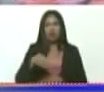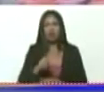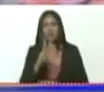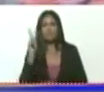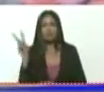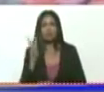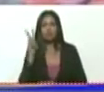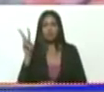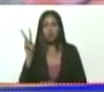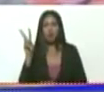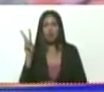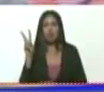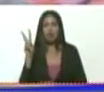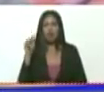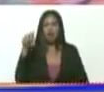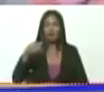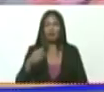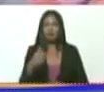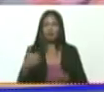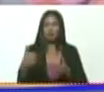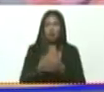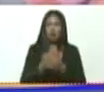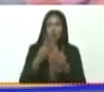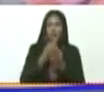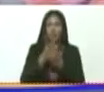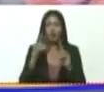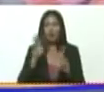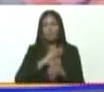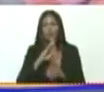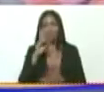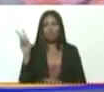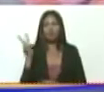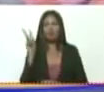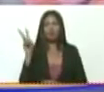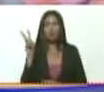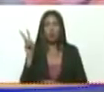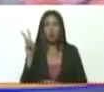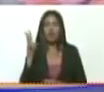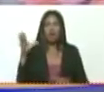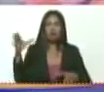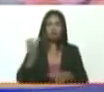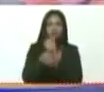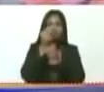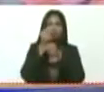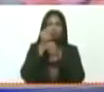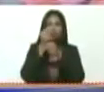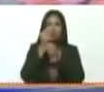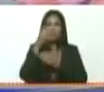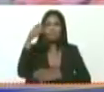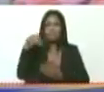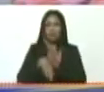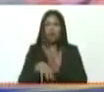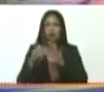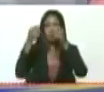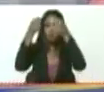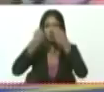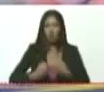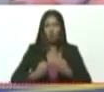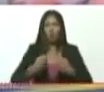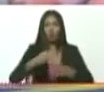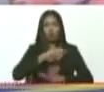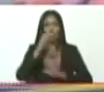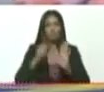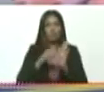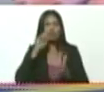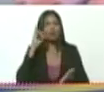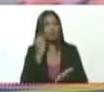la sociedad venezolana y contra la democracia venezolana. Están capturados bajo rejas, con plena